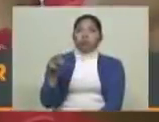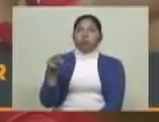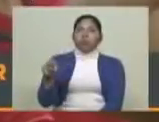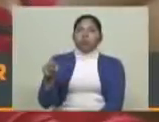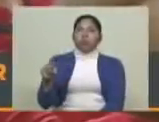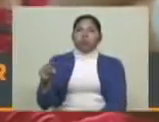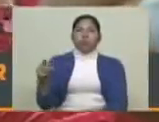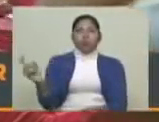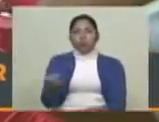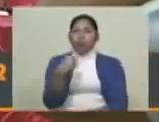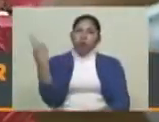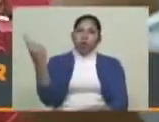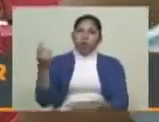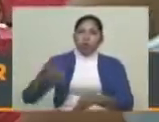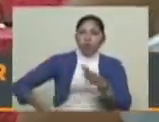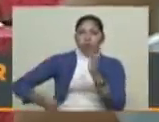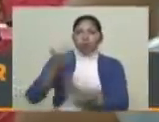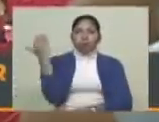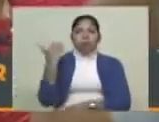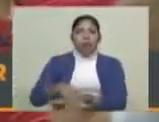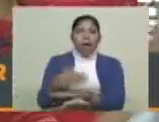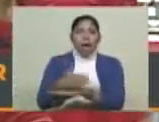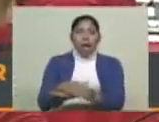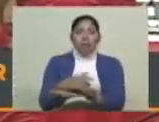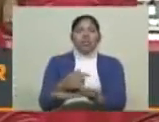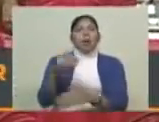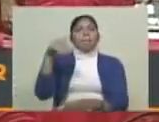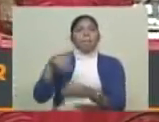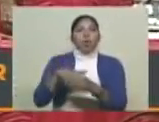salgan a la calle a votar